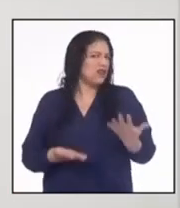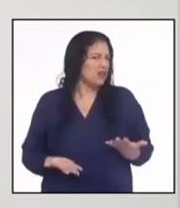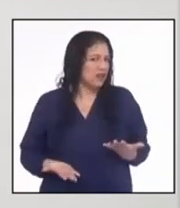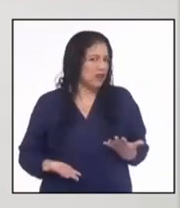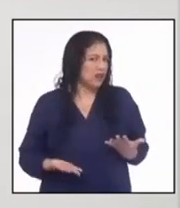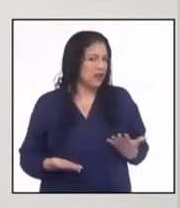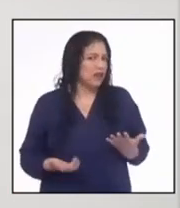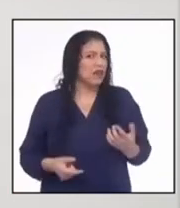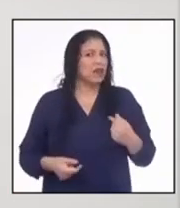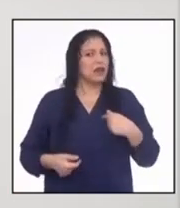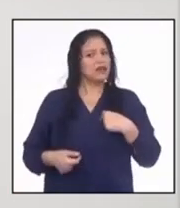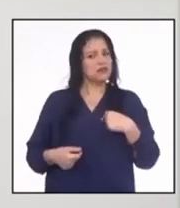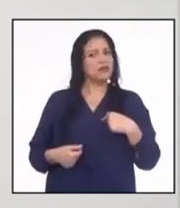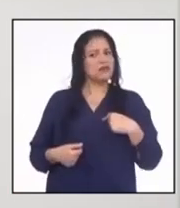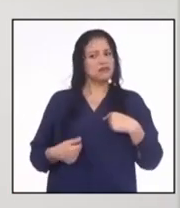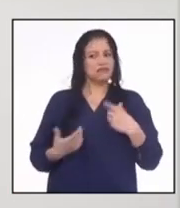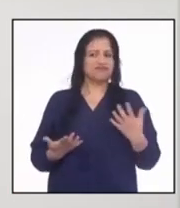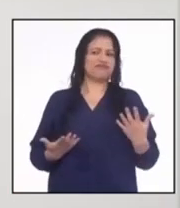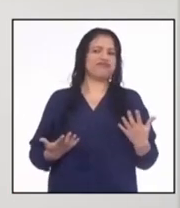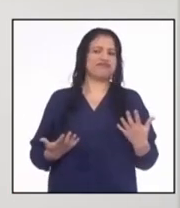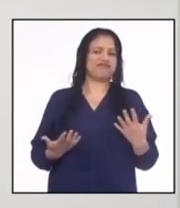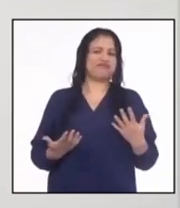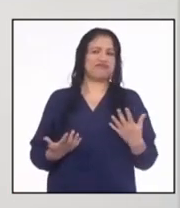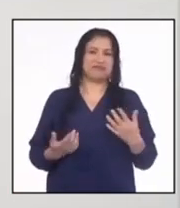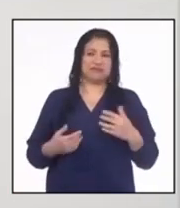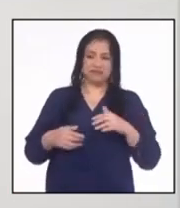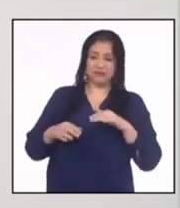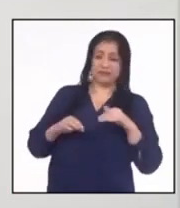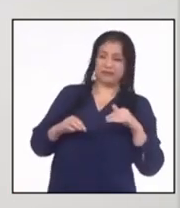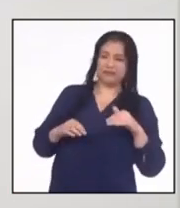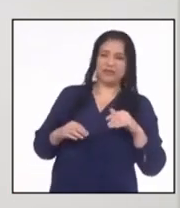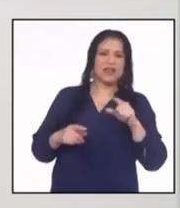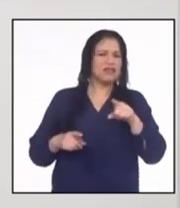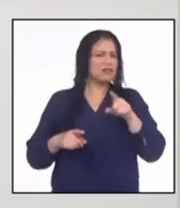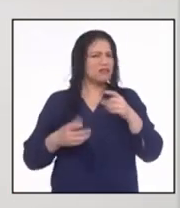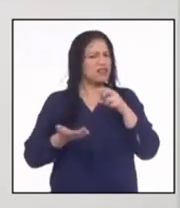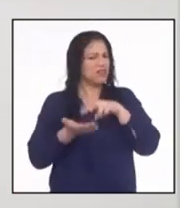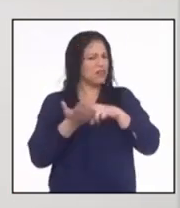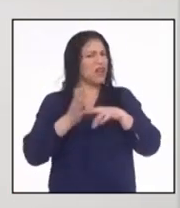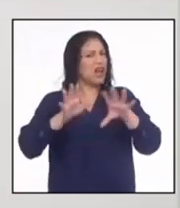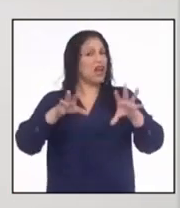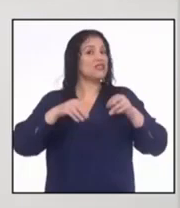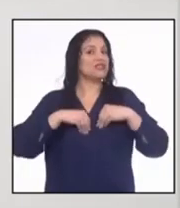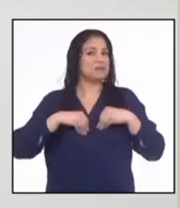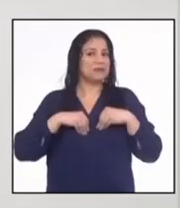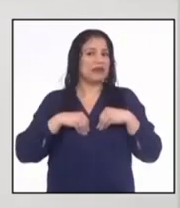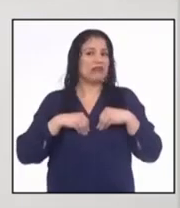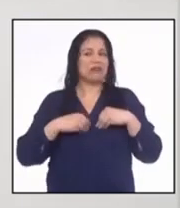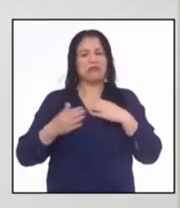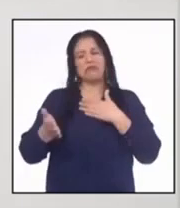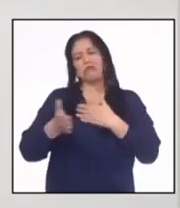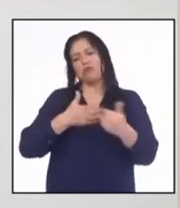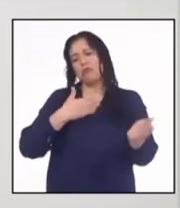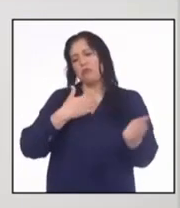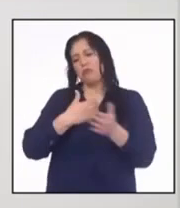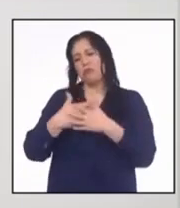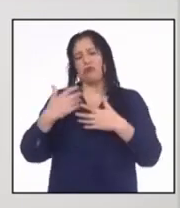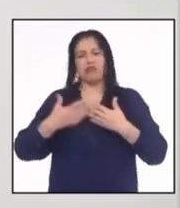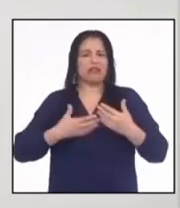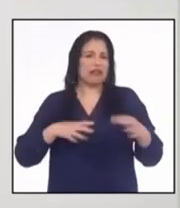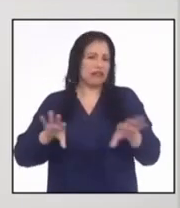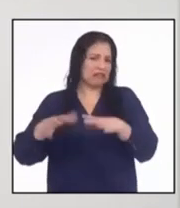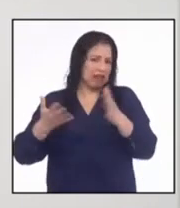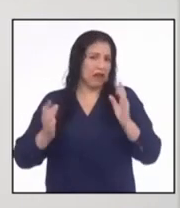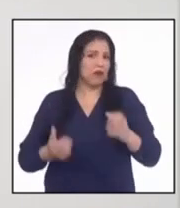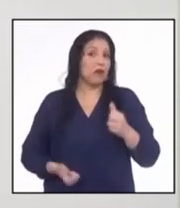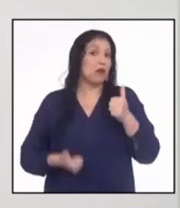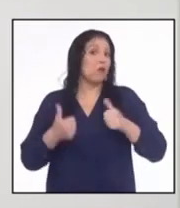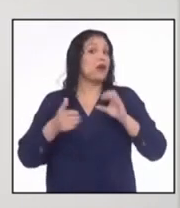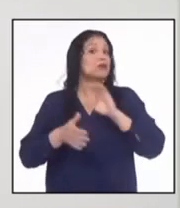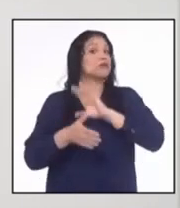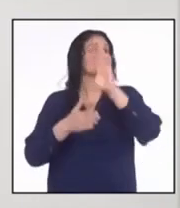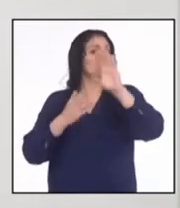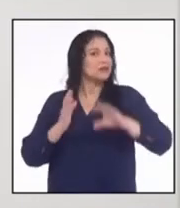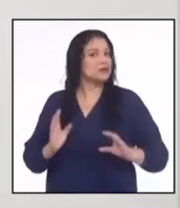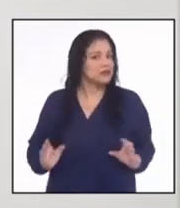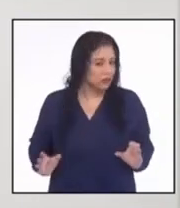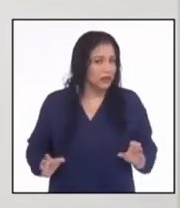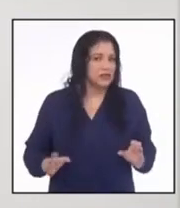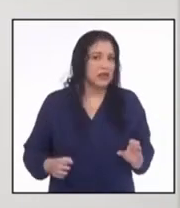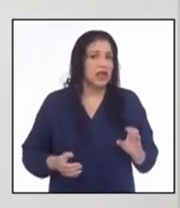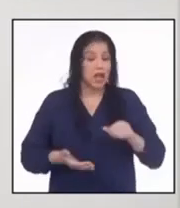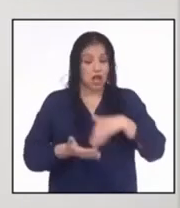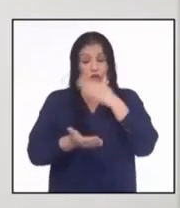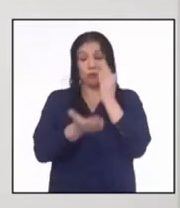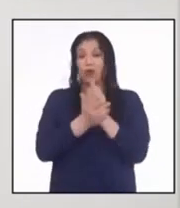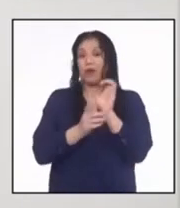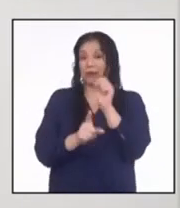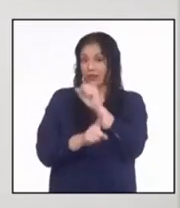estamos tomando una posición. Actuar así es aceptar o legitimar su desarrollo y sus consecuencias. Los